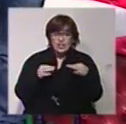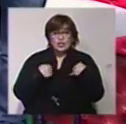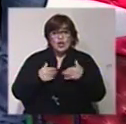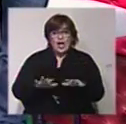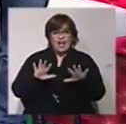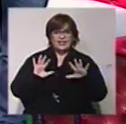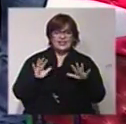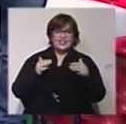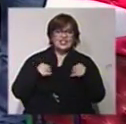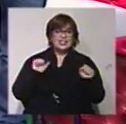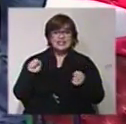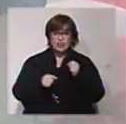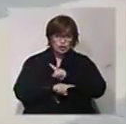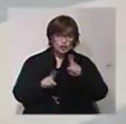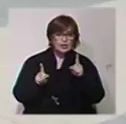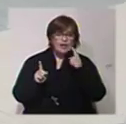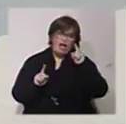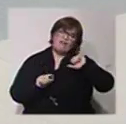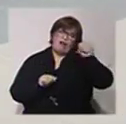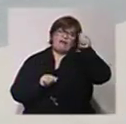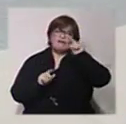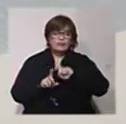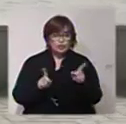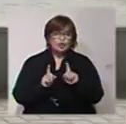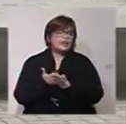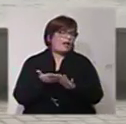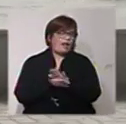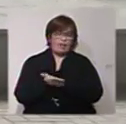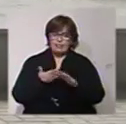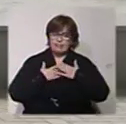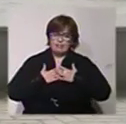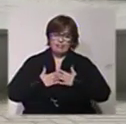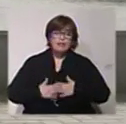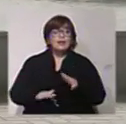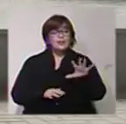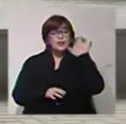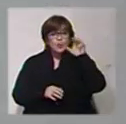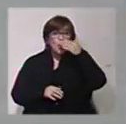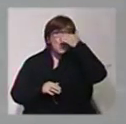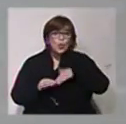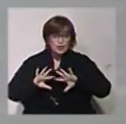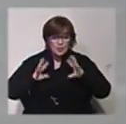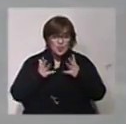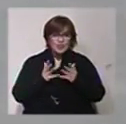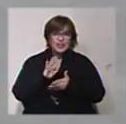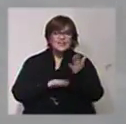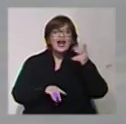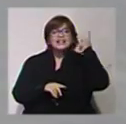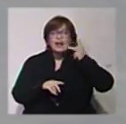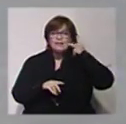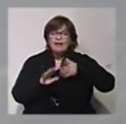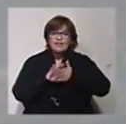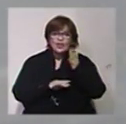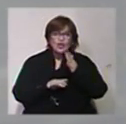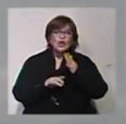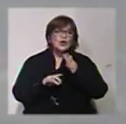ponerme ni nervioso, ni exitista, ni nada, ni loco. Incluso me acuerdo en el último mundial cuando estábamos en Sao Paulo, que Uruguay